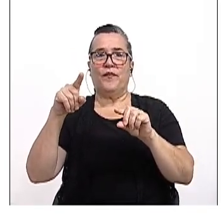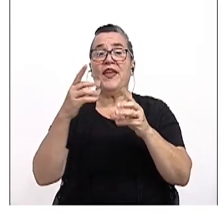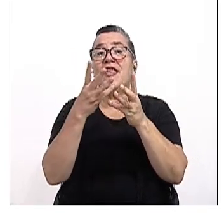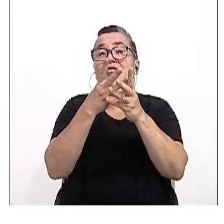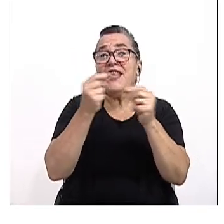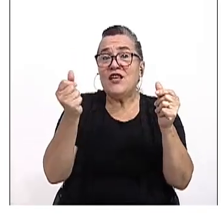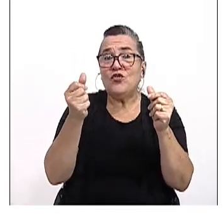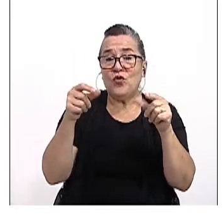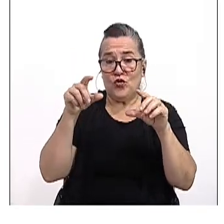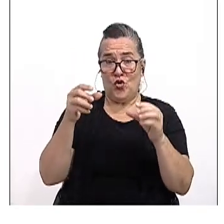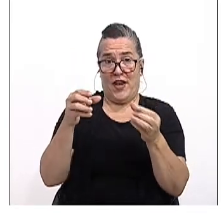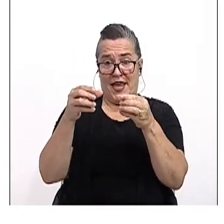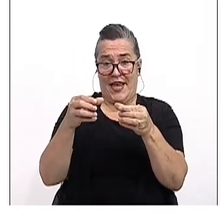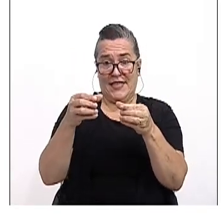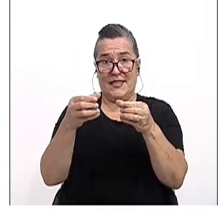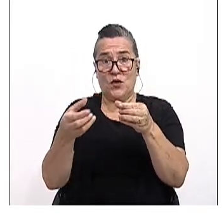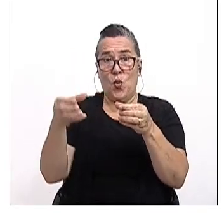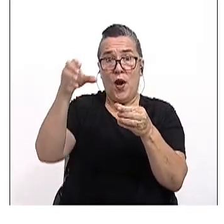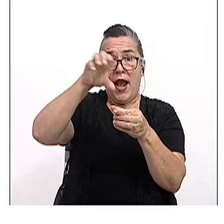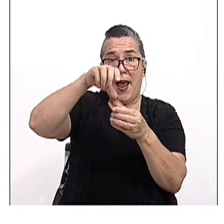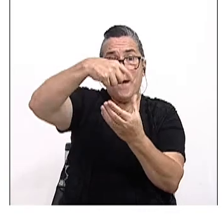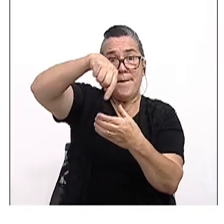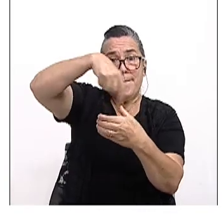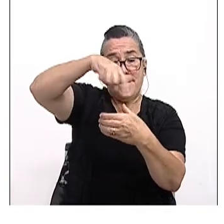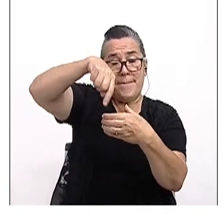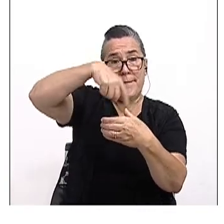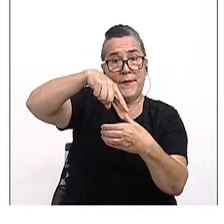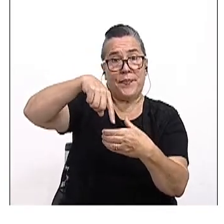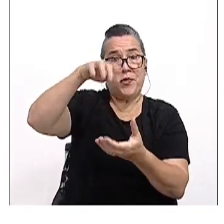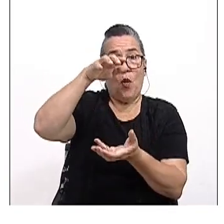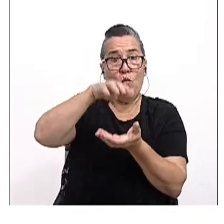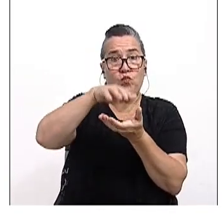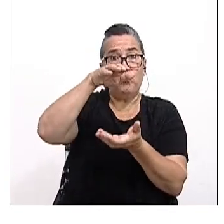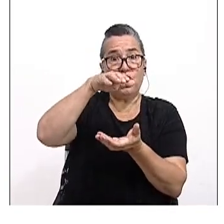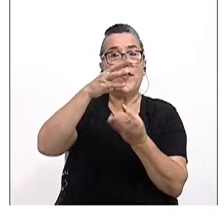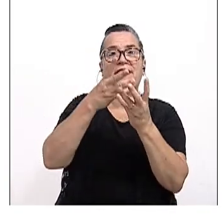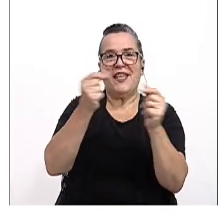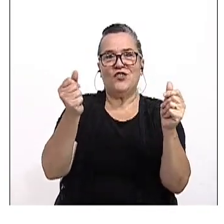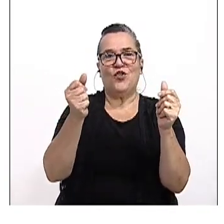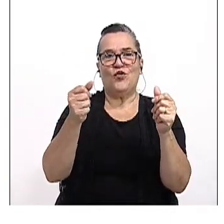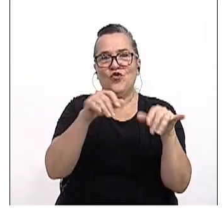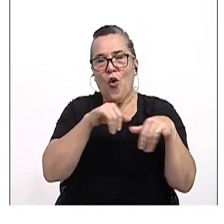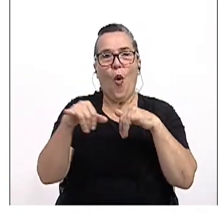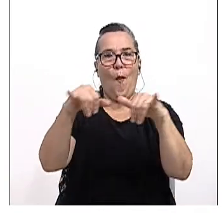Disolución es una mezcla homogénea de dos o más sustancias.